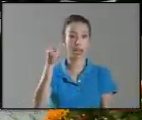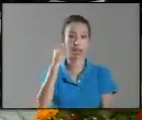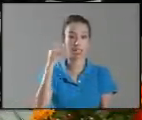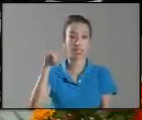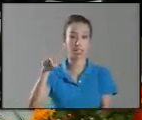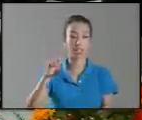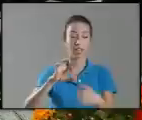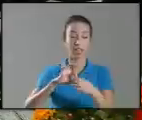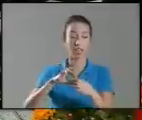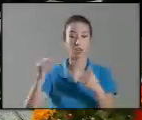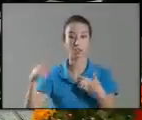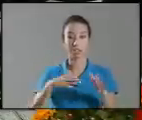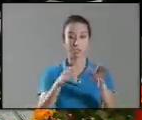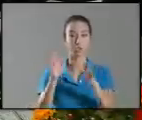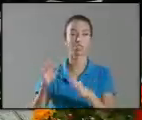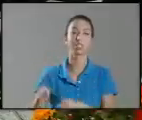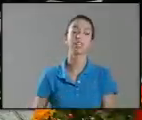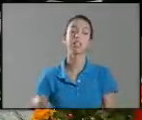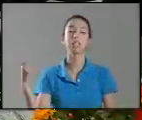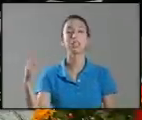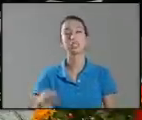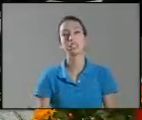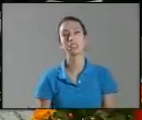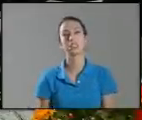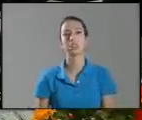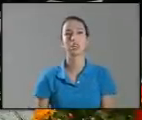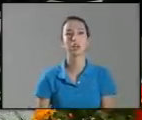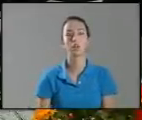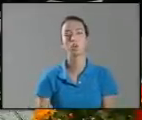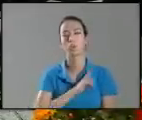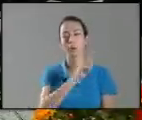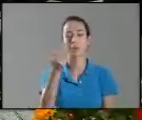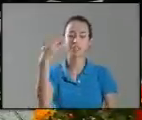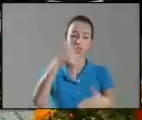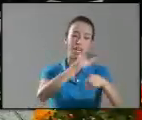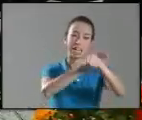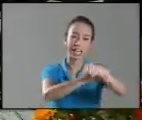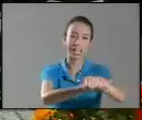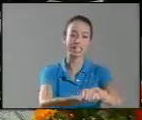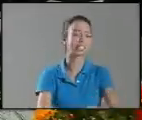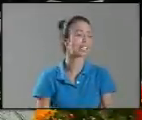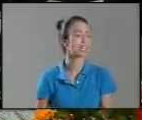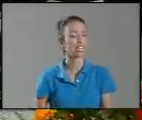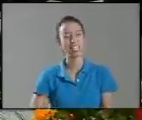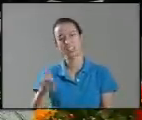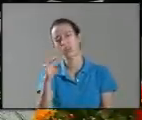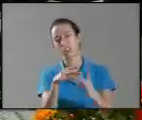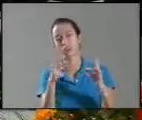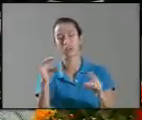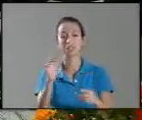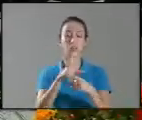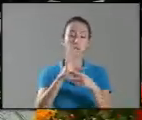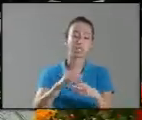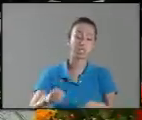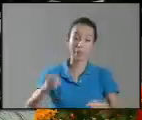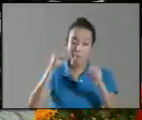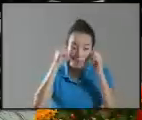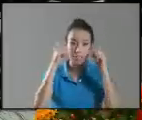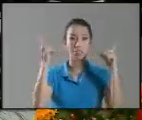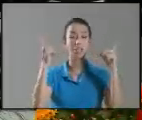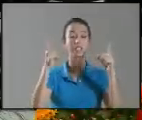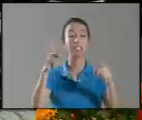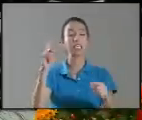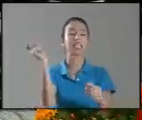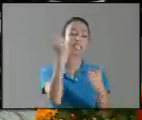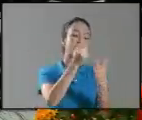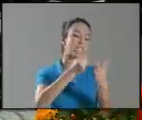Ríos. No Efraín Ríos, sino que Efraín de los Ríos. Y entonces él fue encarcelado, y él